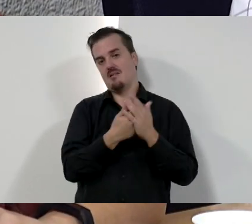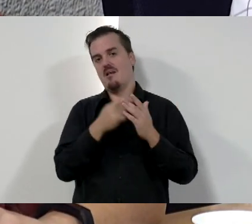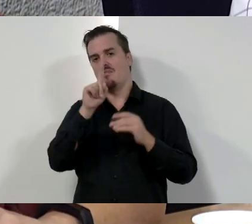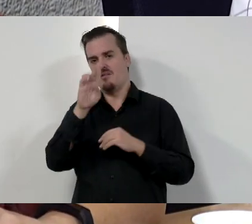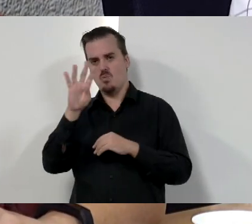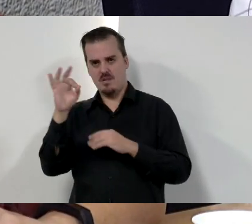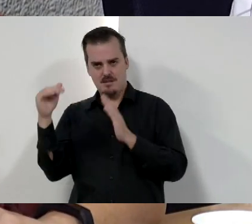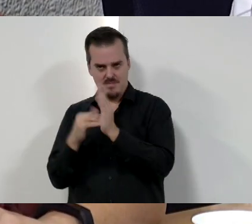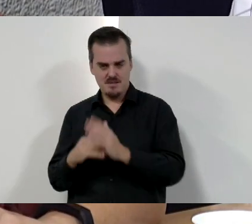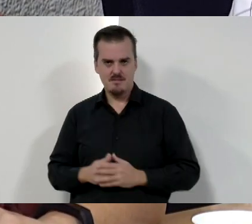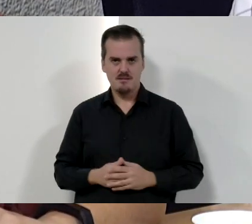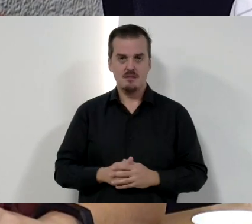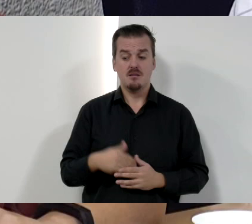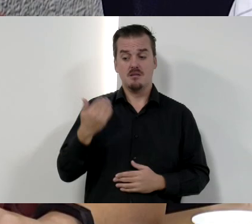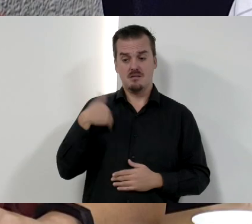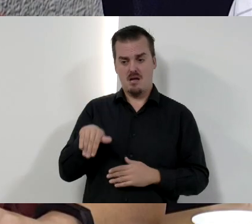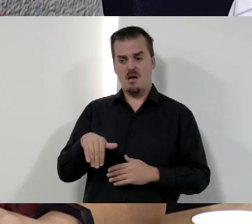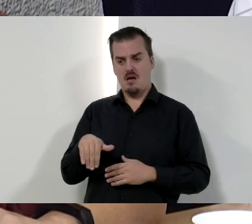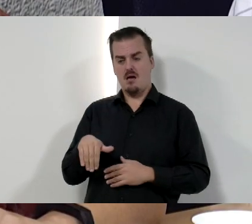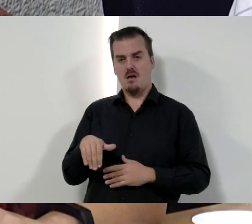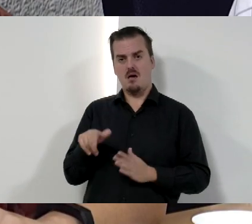Ya se han solicitado unas 100,